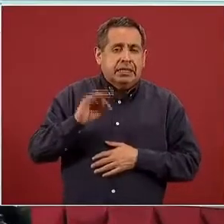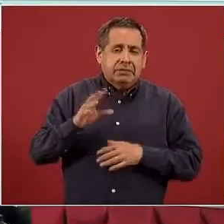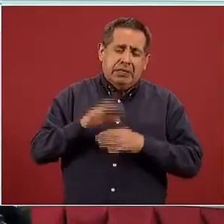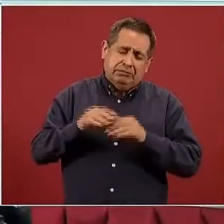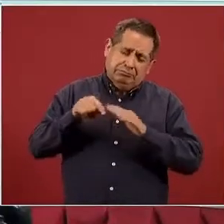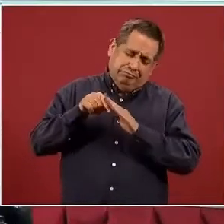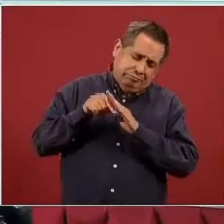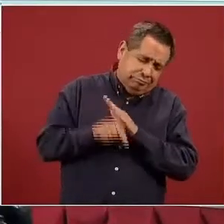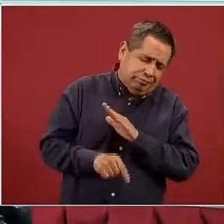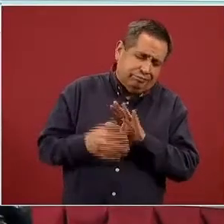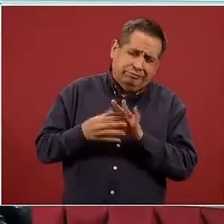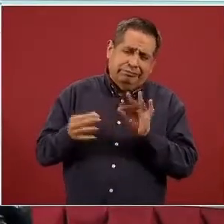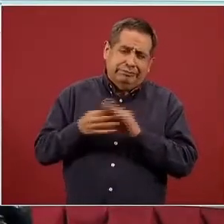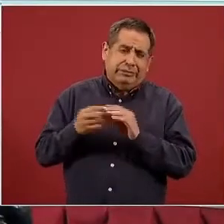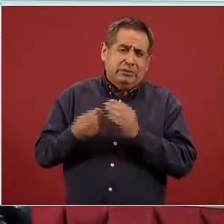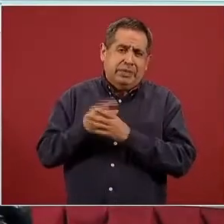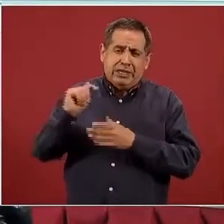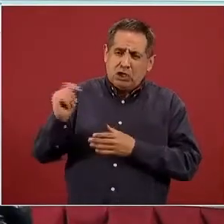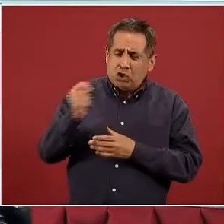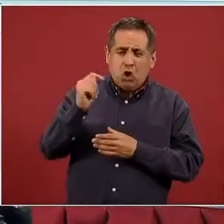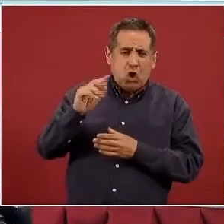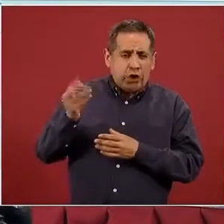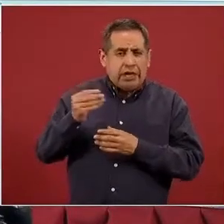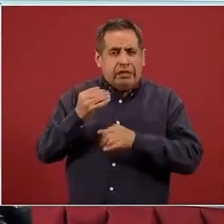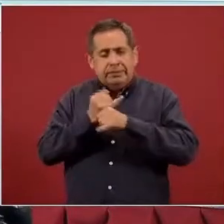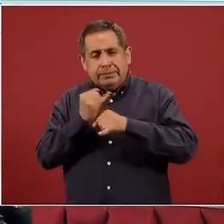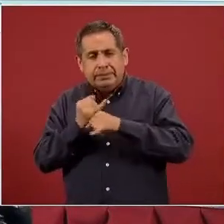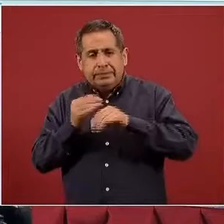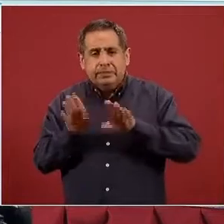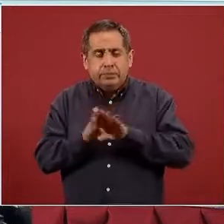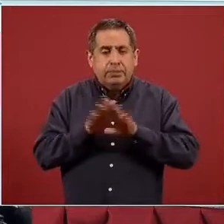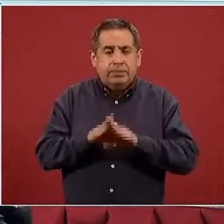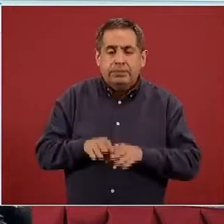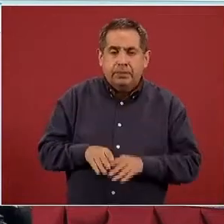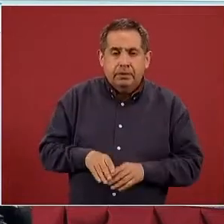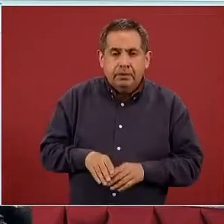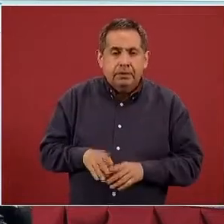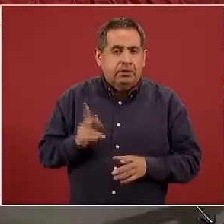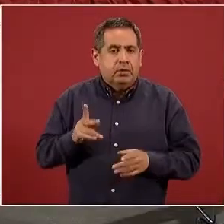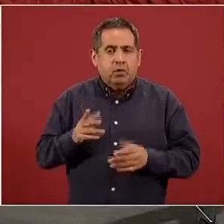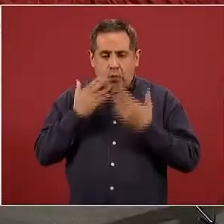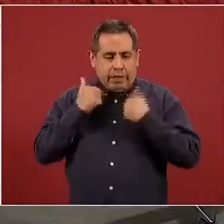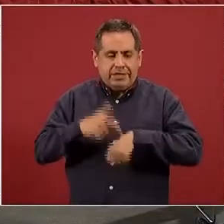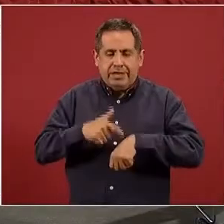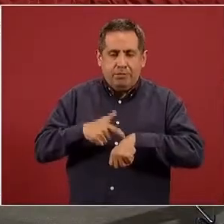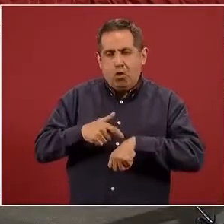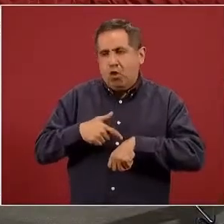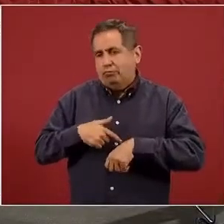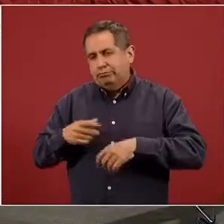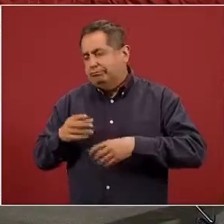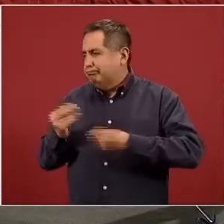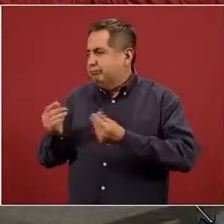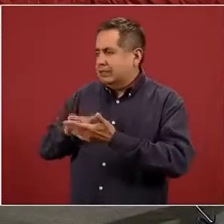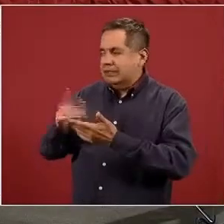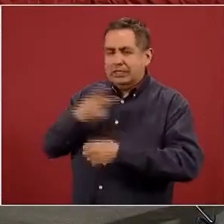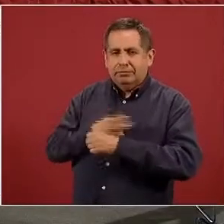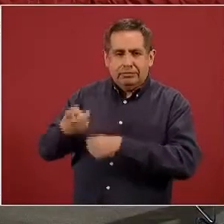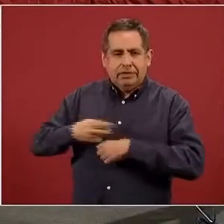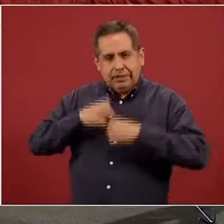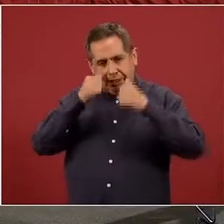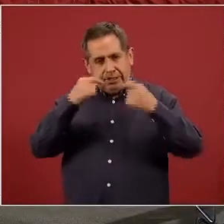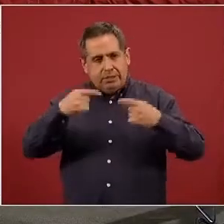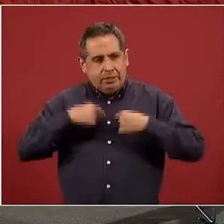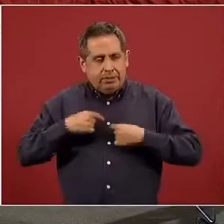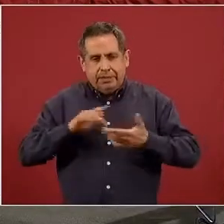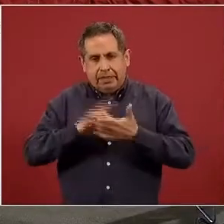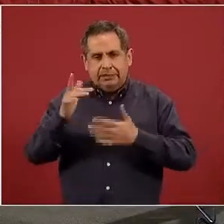más de toda esta tecnología, de estas cuestiones de redes sociales, pero bueno, realmente no nos queda tanto tiempo. Muchas gracias por su atención